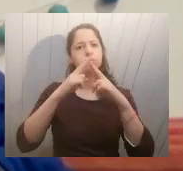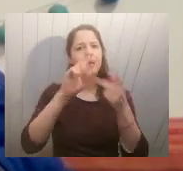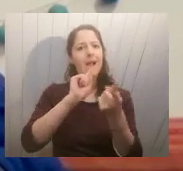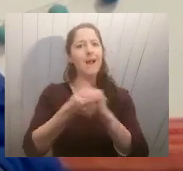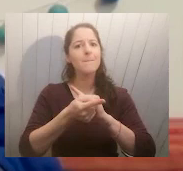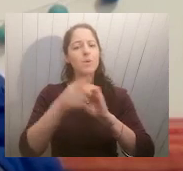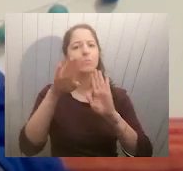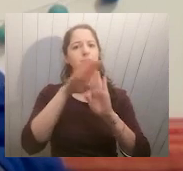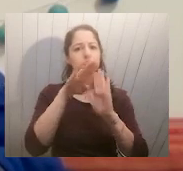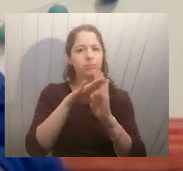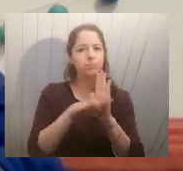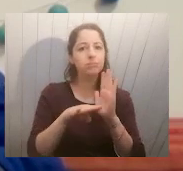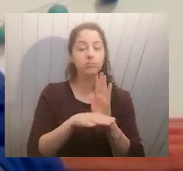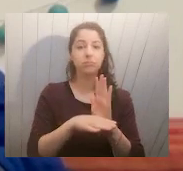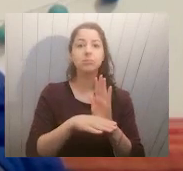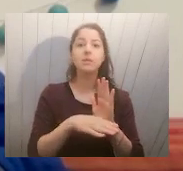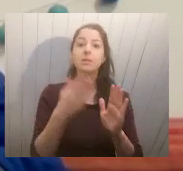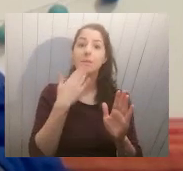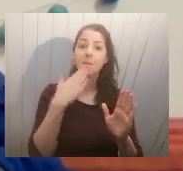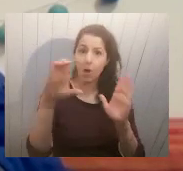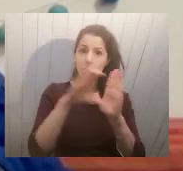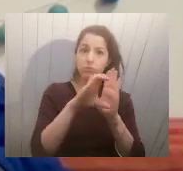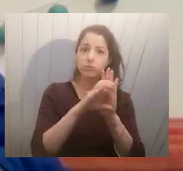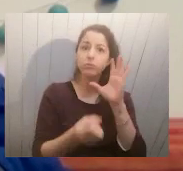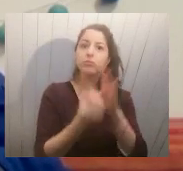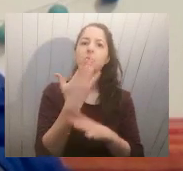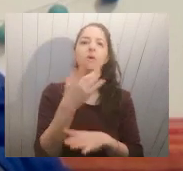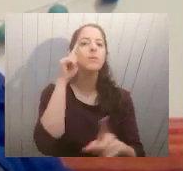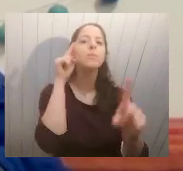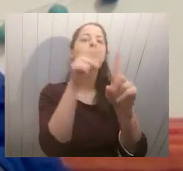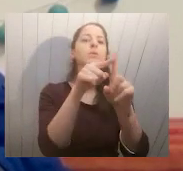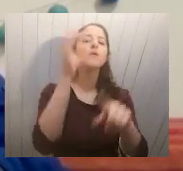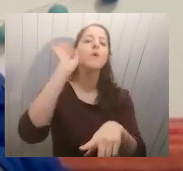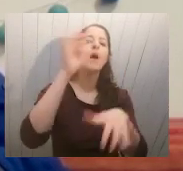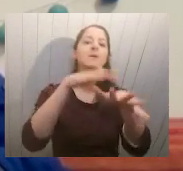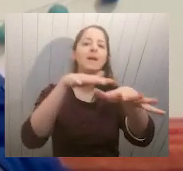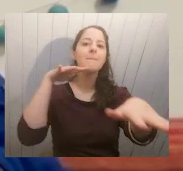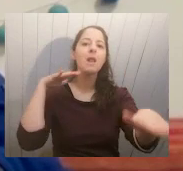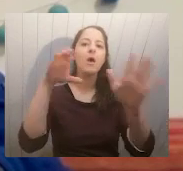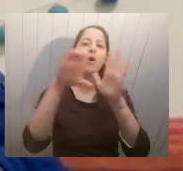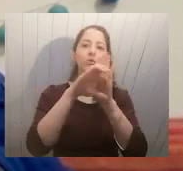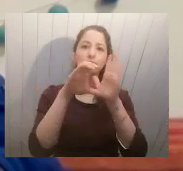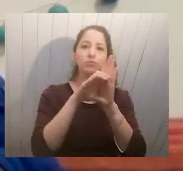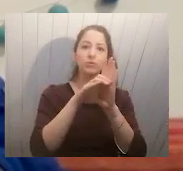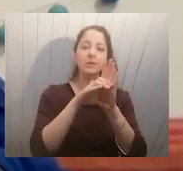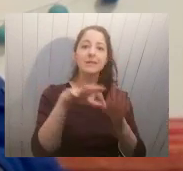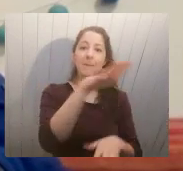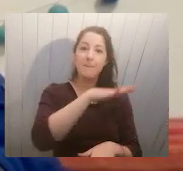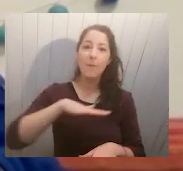cambios estructurales, como plan de emergencia y también como apuestas constituyentes hacia una asamblea constituyente,